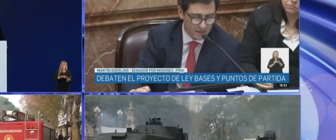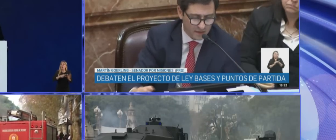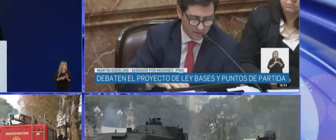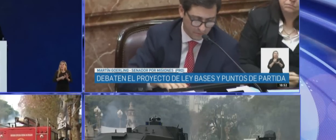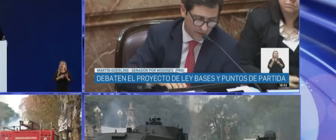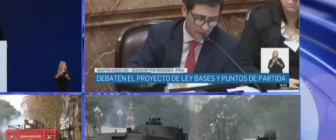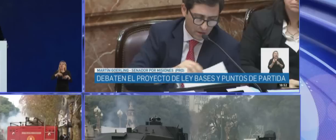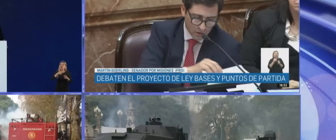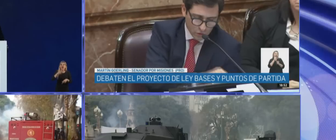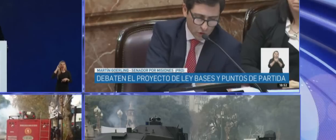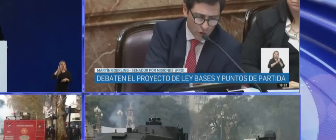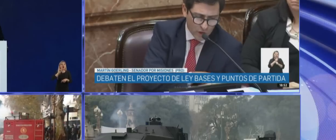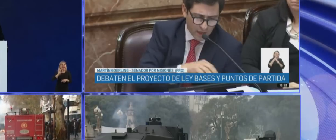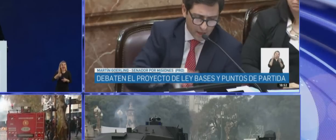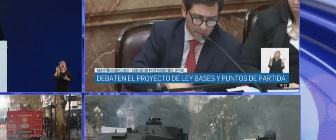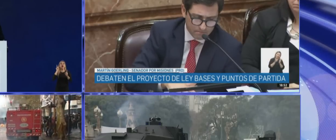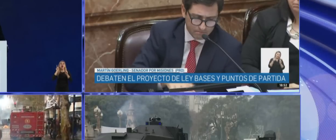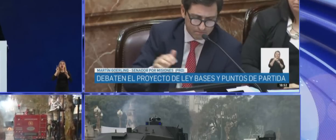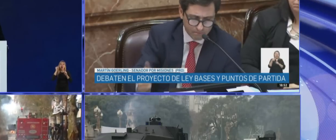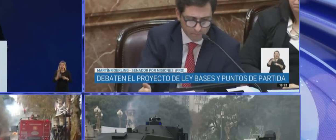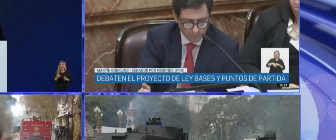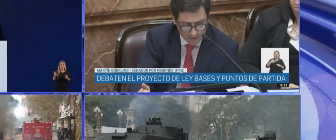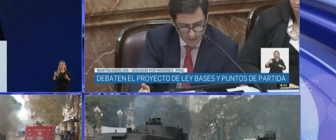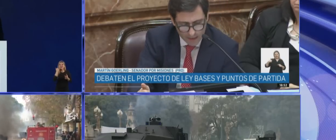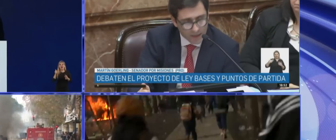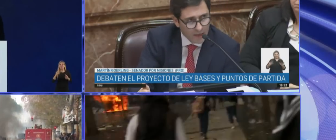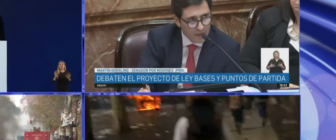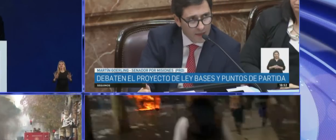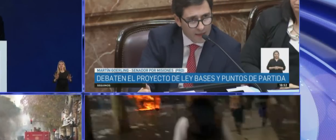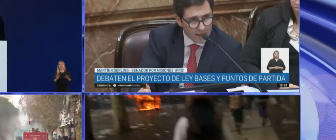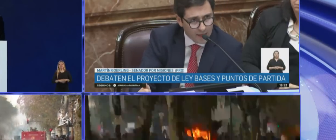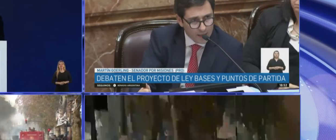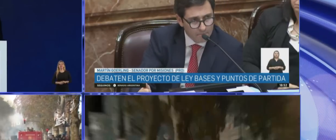emisión endógena, lo tenemos prácticamente acorralado.